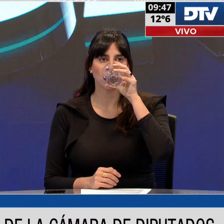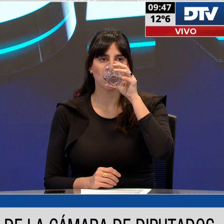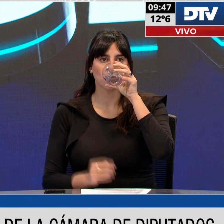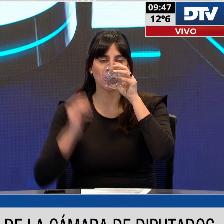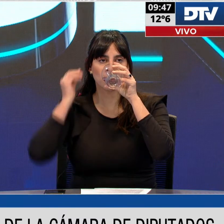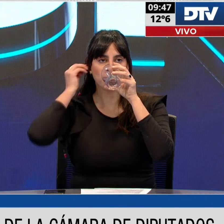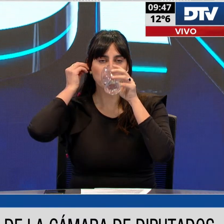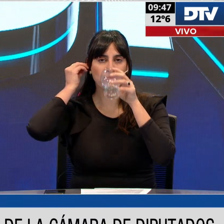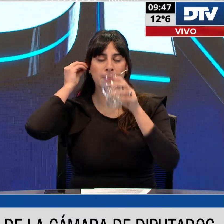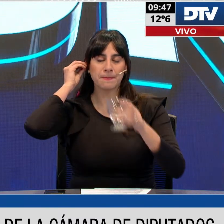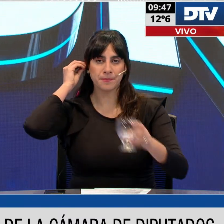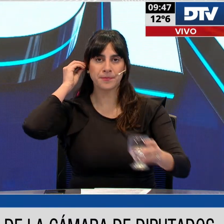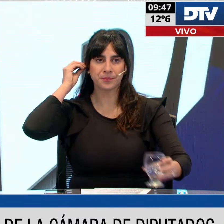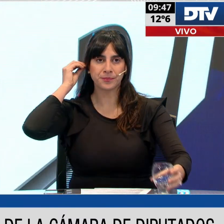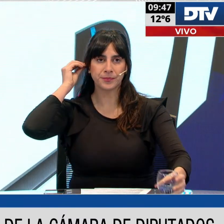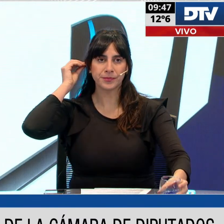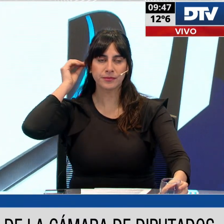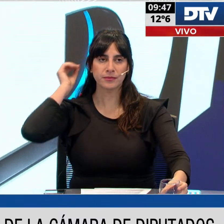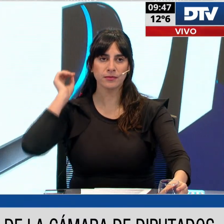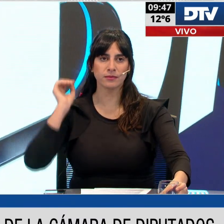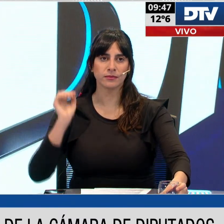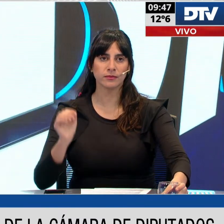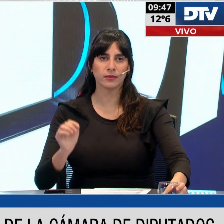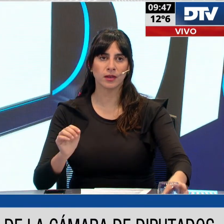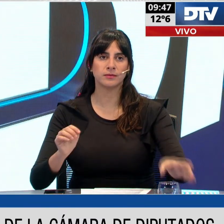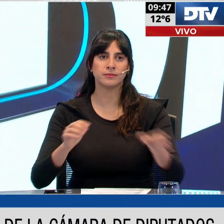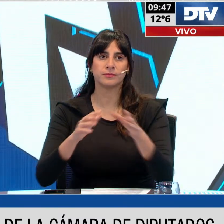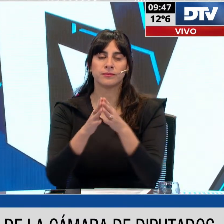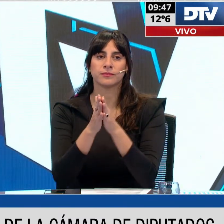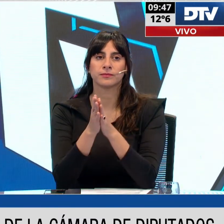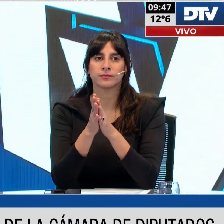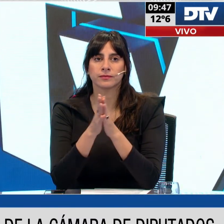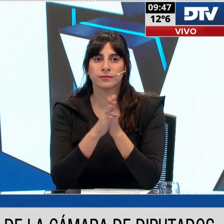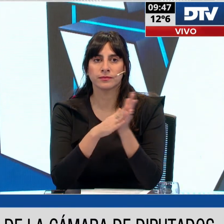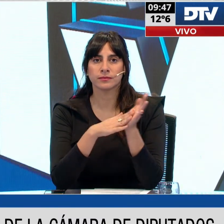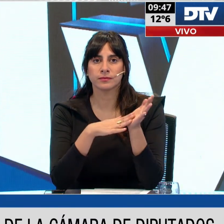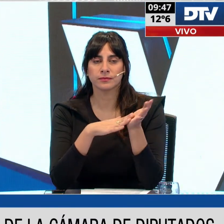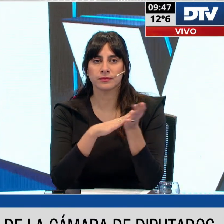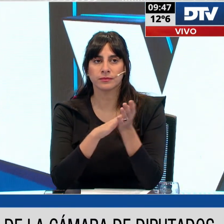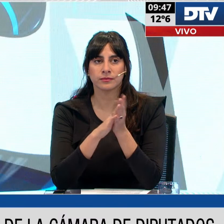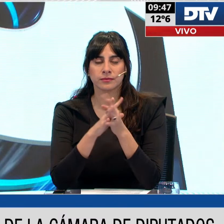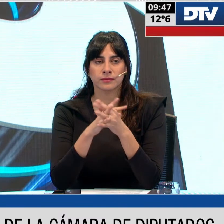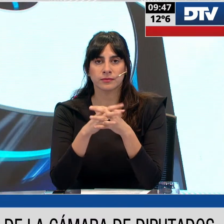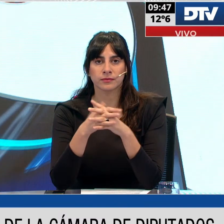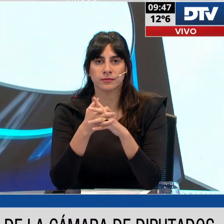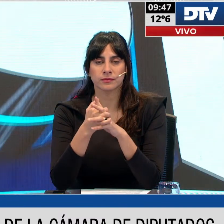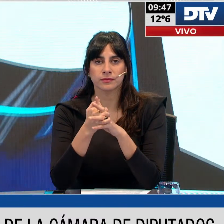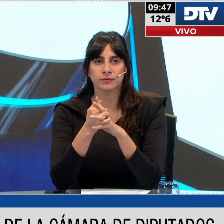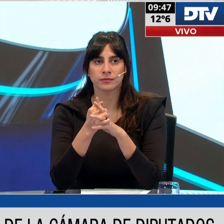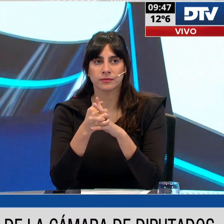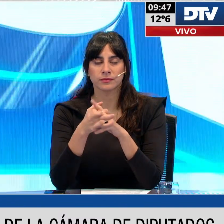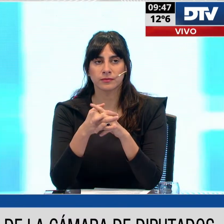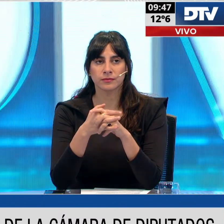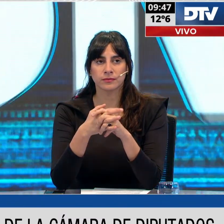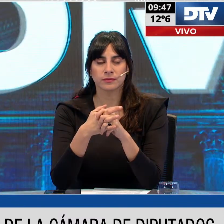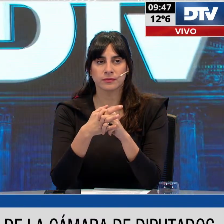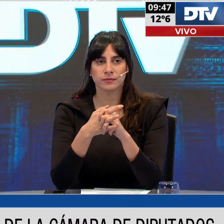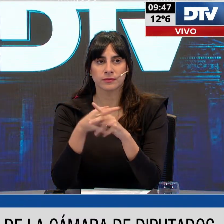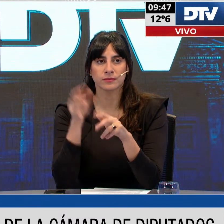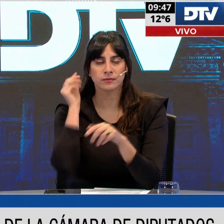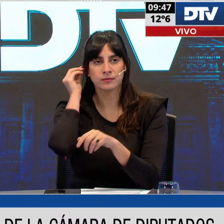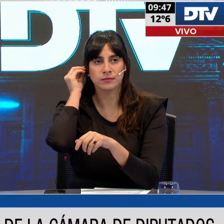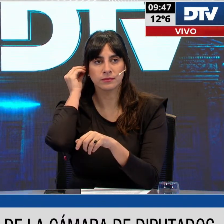varios votos negativos. Pero bueno, uno preveía que se iba a poner tensa la cuestión en las